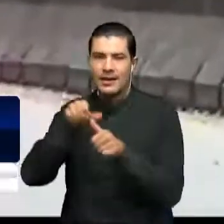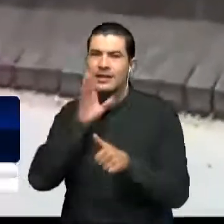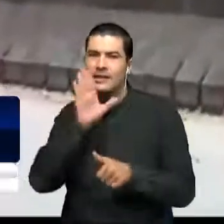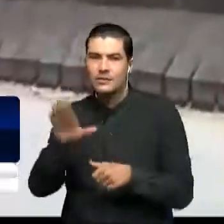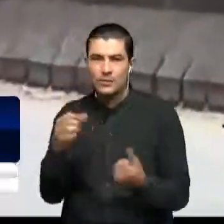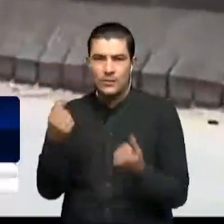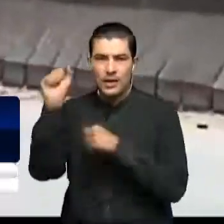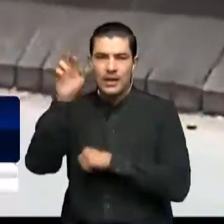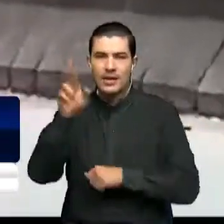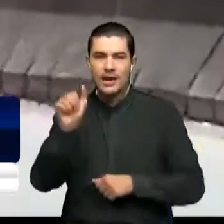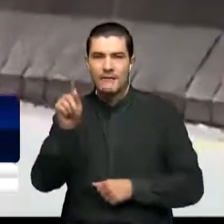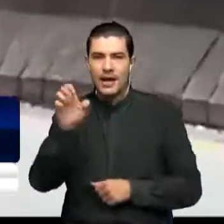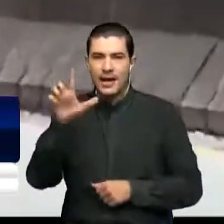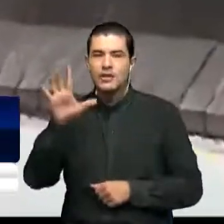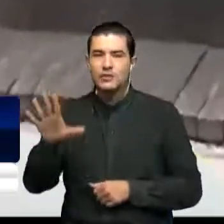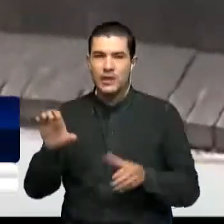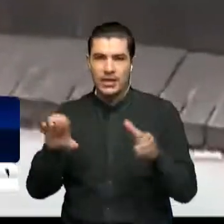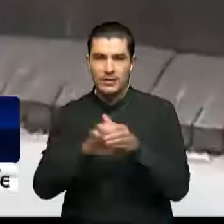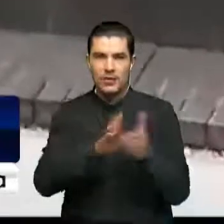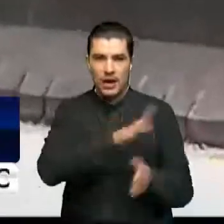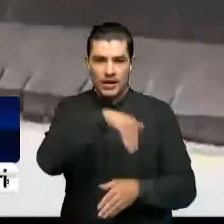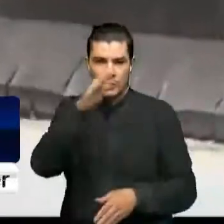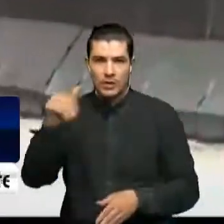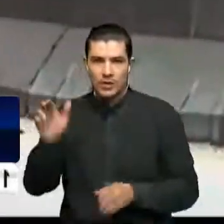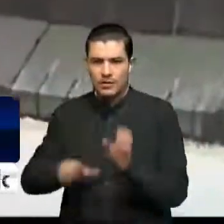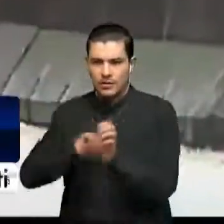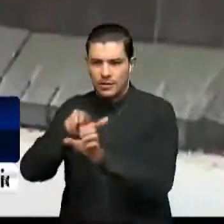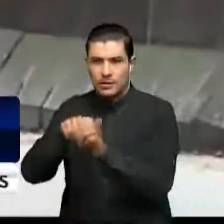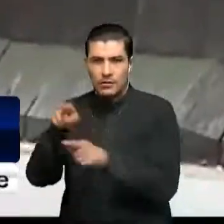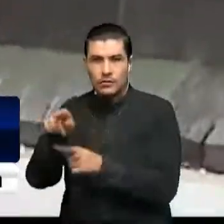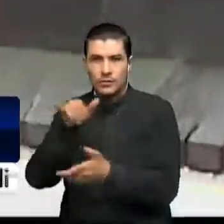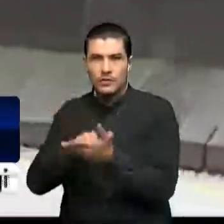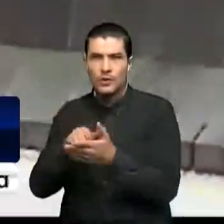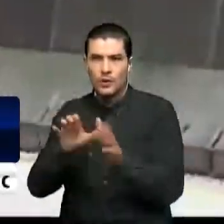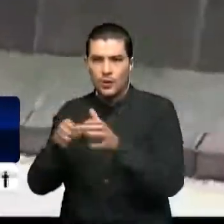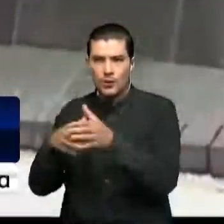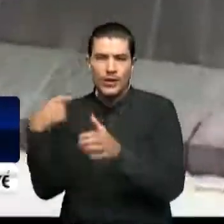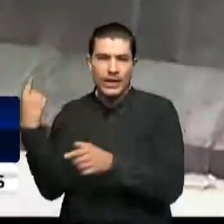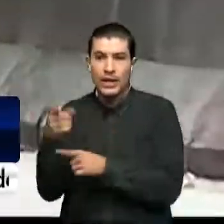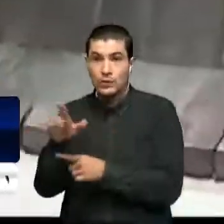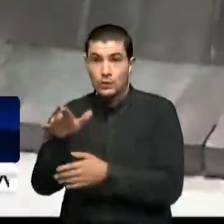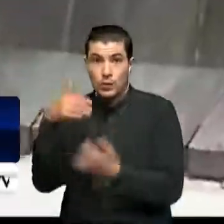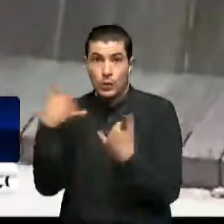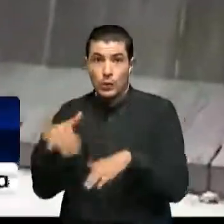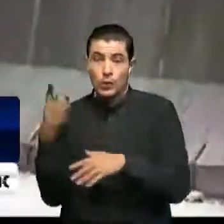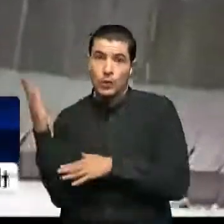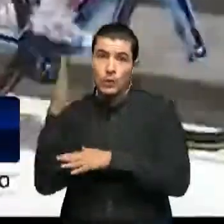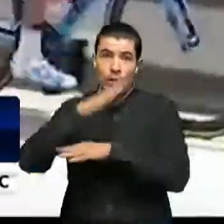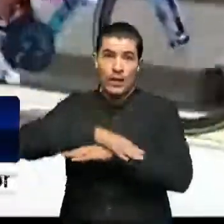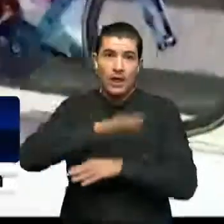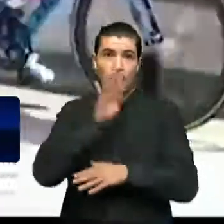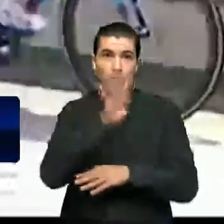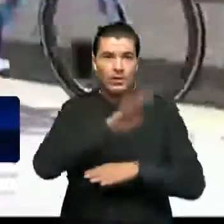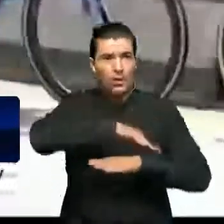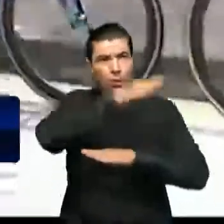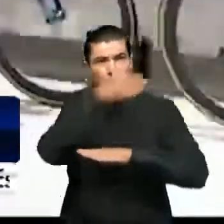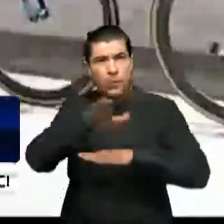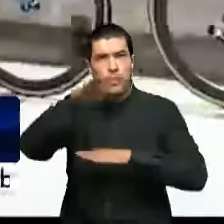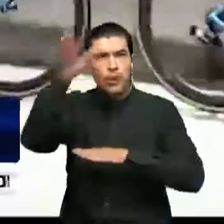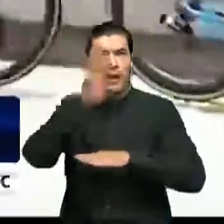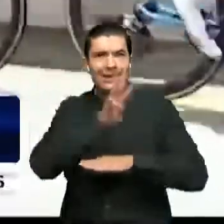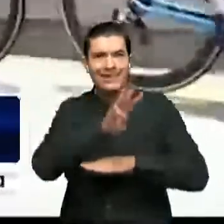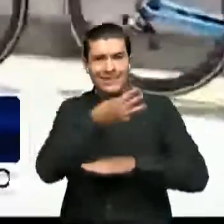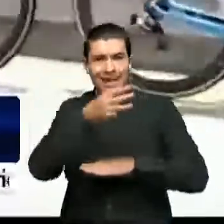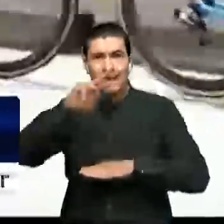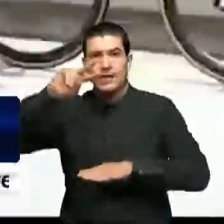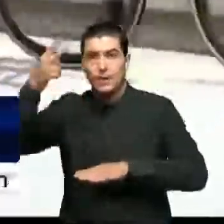montiel del orgullo antioqueño que consiguió meterse en el grupo de escapados del lote general en una jornada que tuvo cuatro puertos de montaña uno de tercera dos de